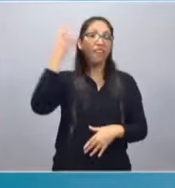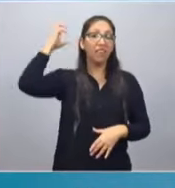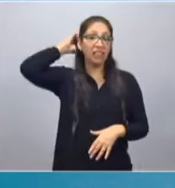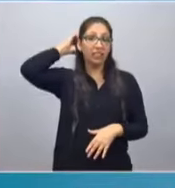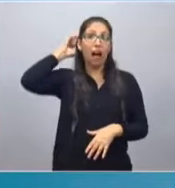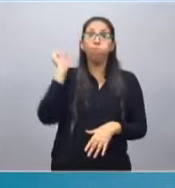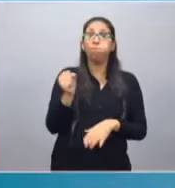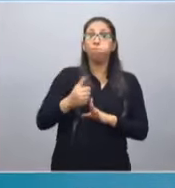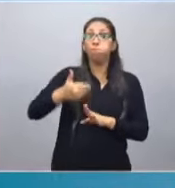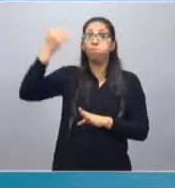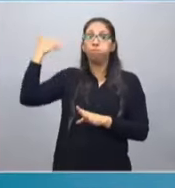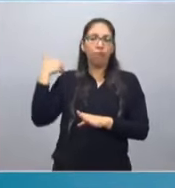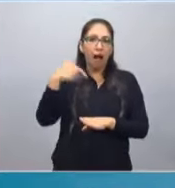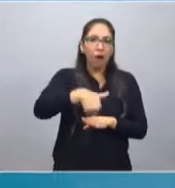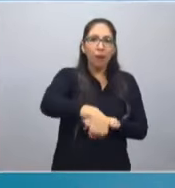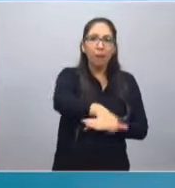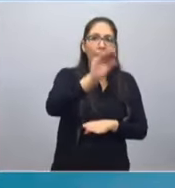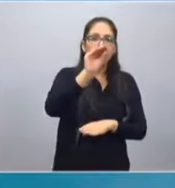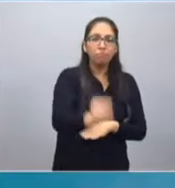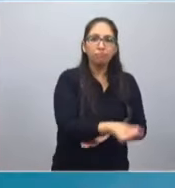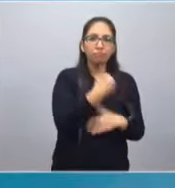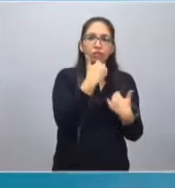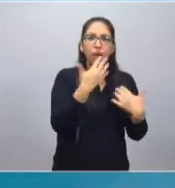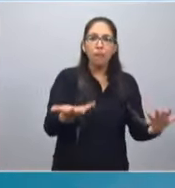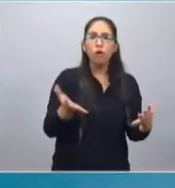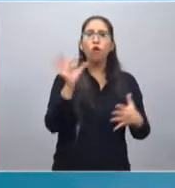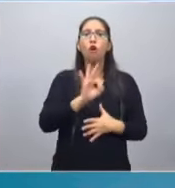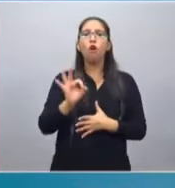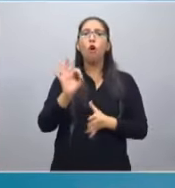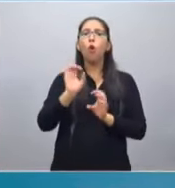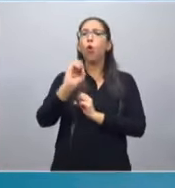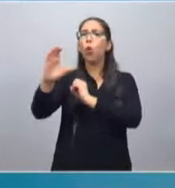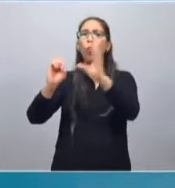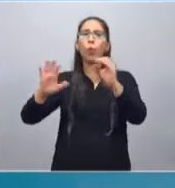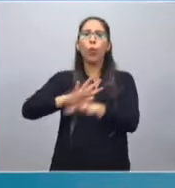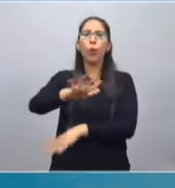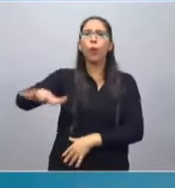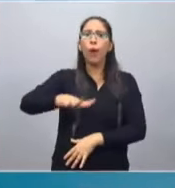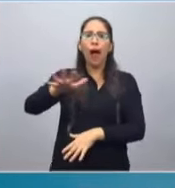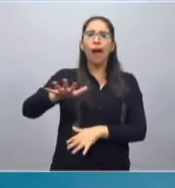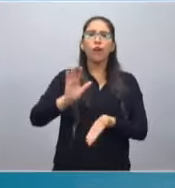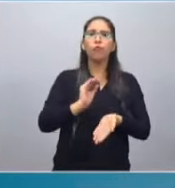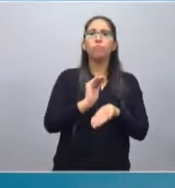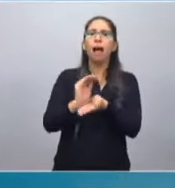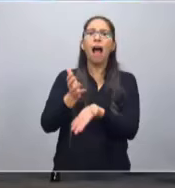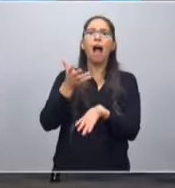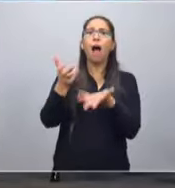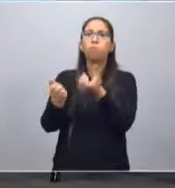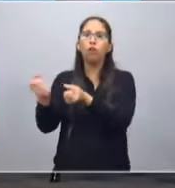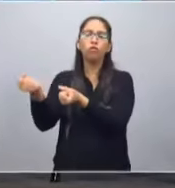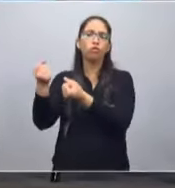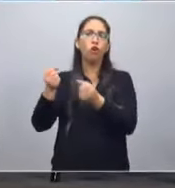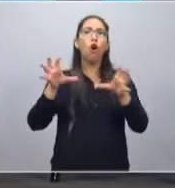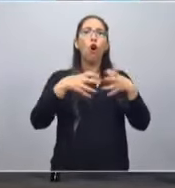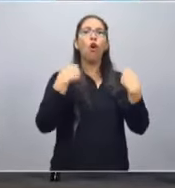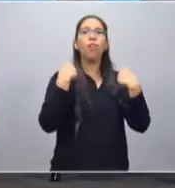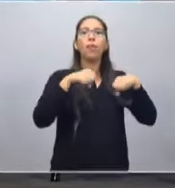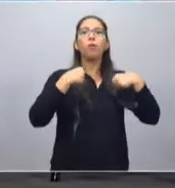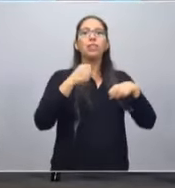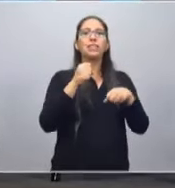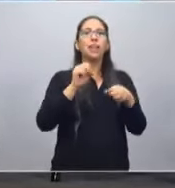a pasar como el financiamiento de Clubes de barrio como el apoyo a los deportistas Olímpicos está todo en